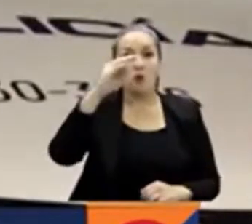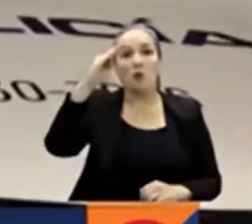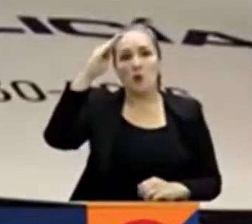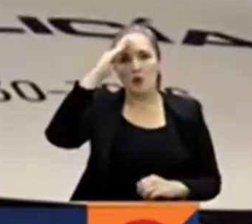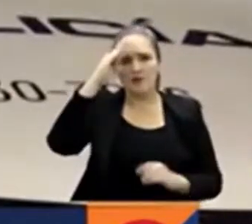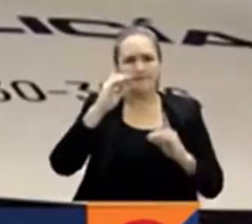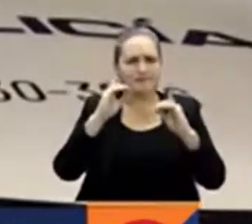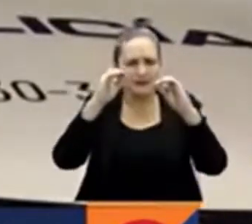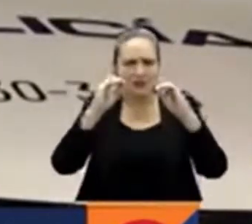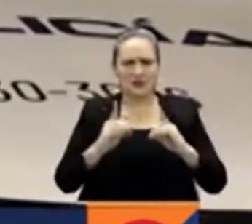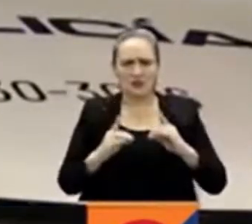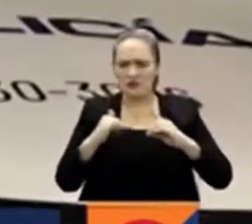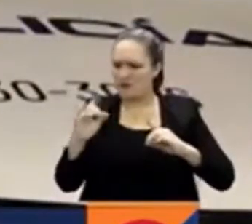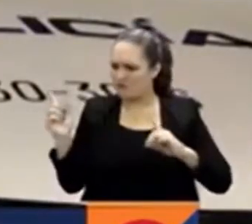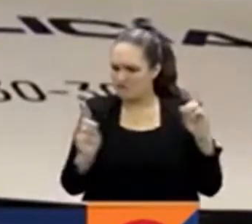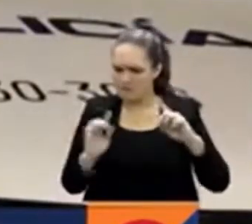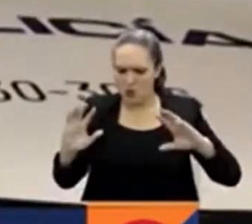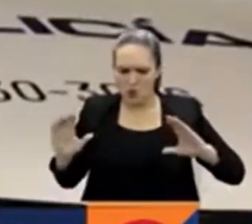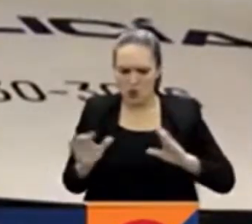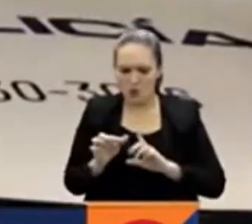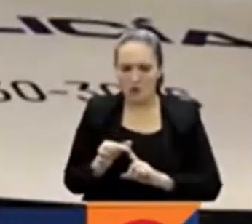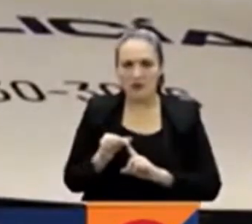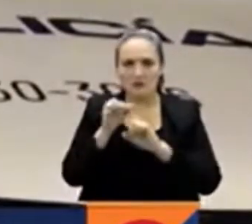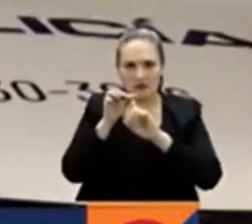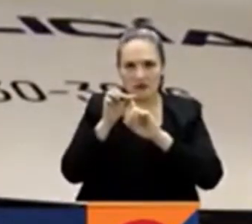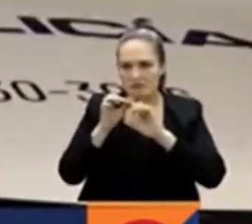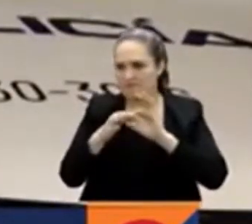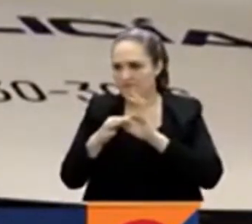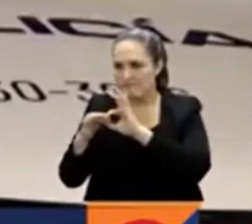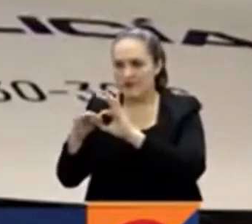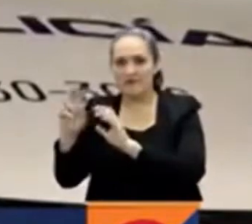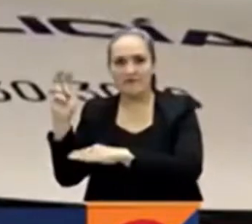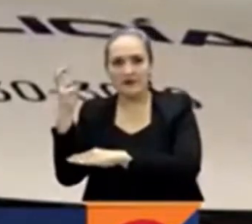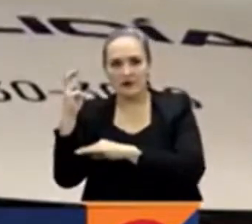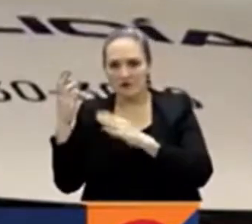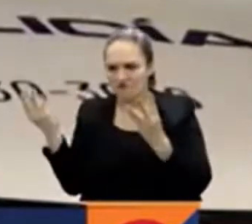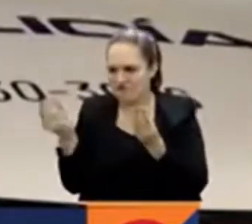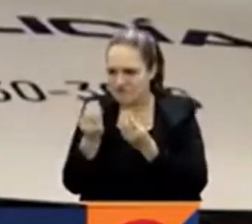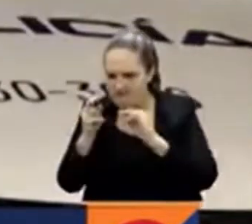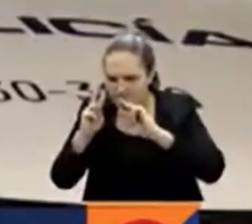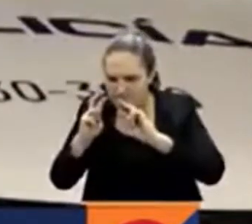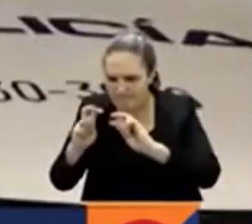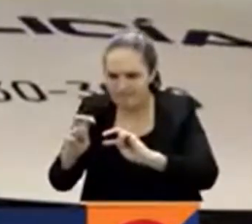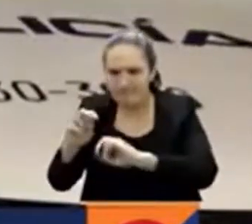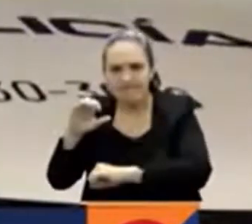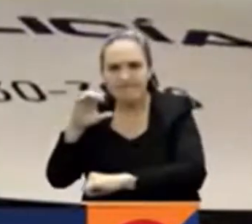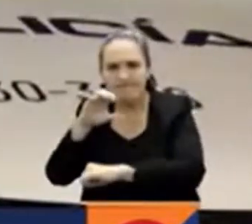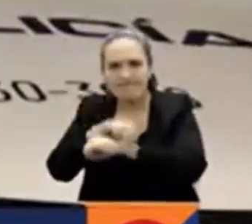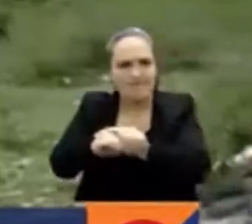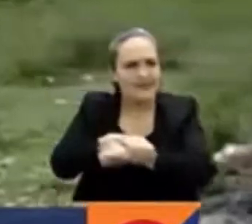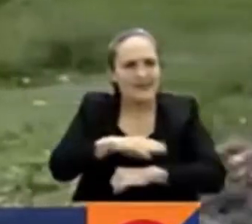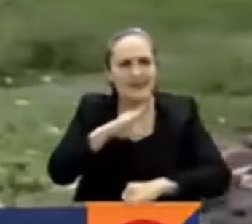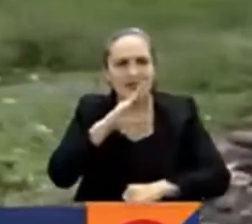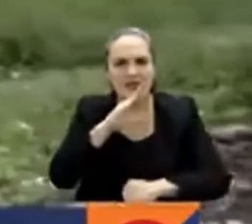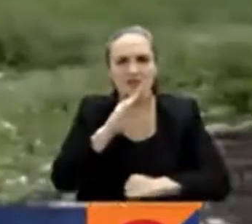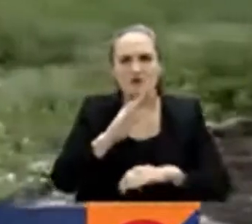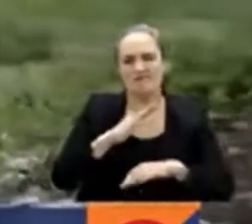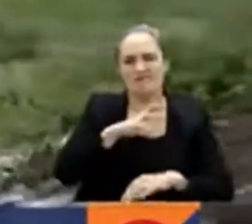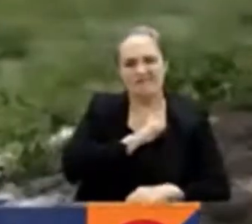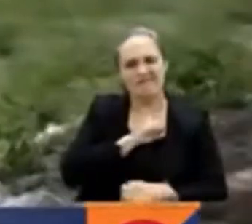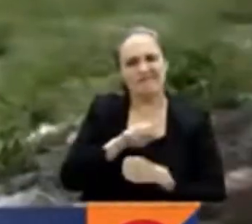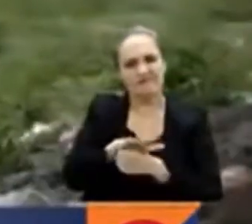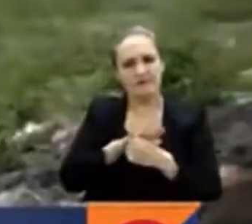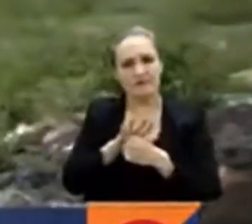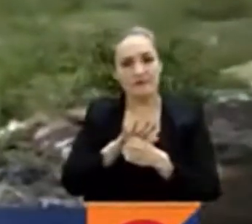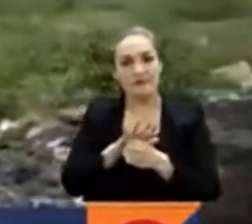designó un grupo especial de investigación criminal y articulados con la Fiscalía General de la Nación para dar con la captura de los responsables de este lamentable hecho. A estos